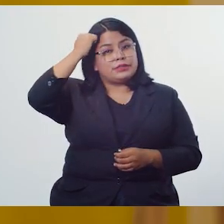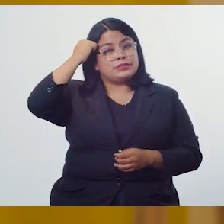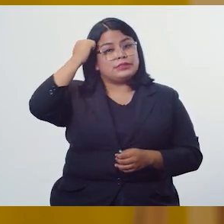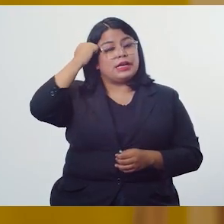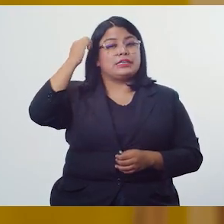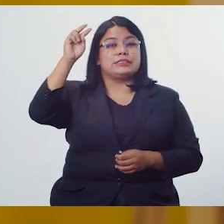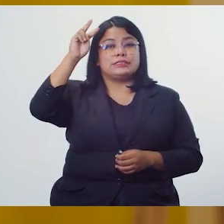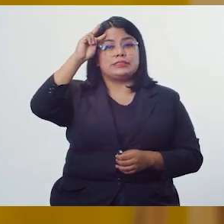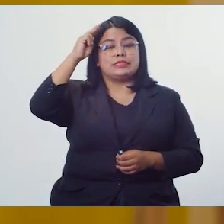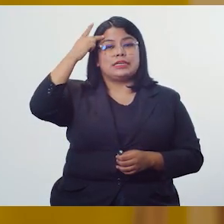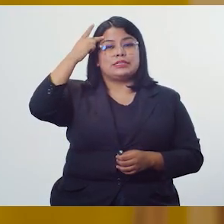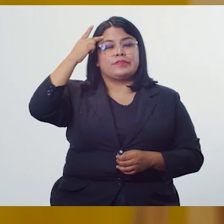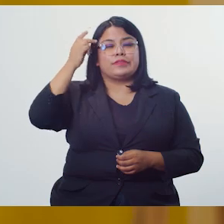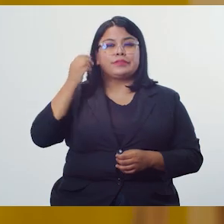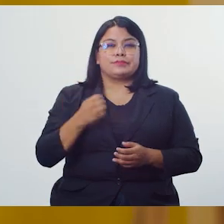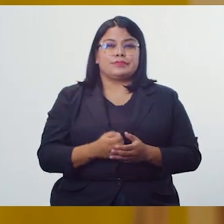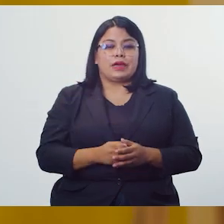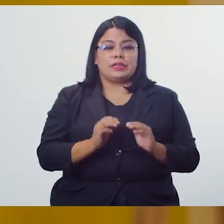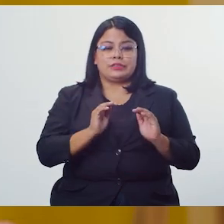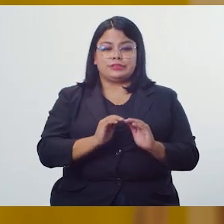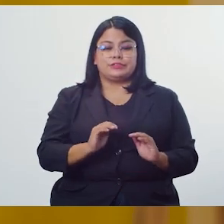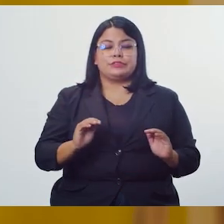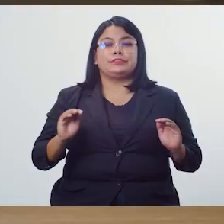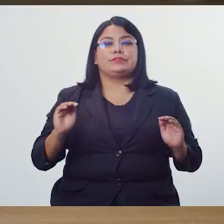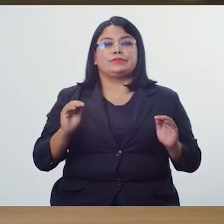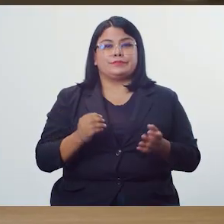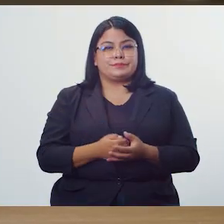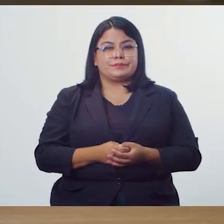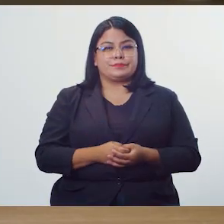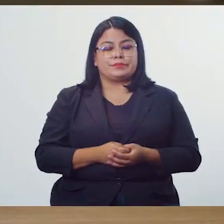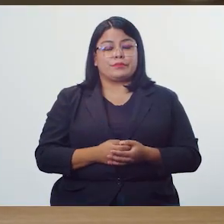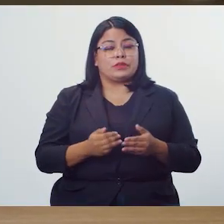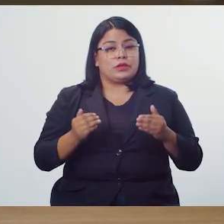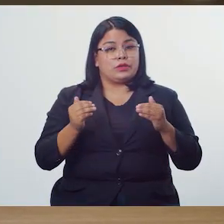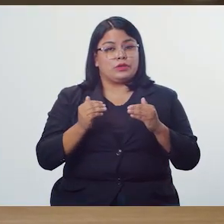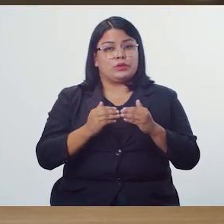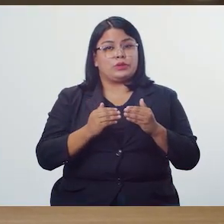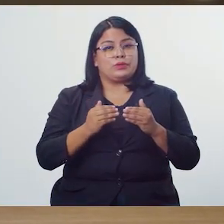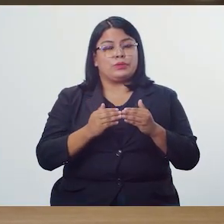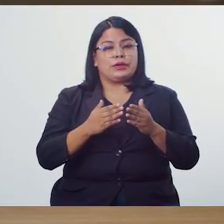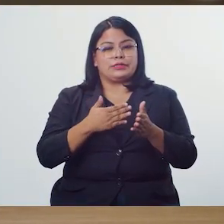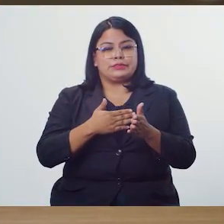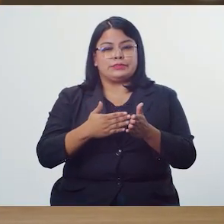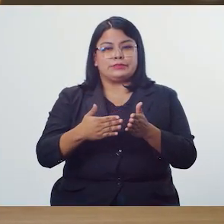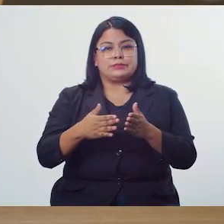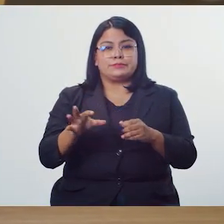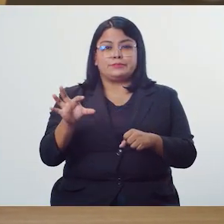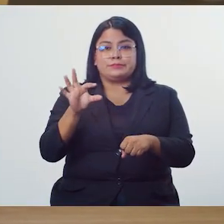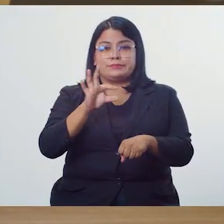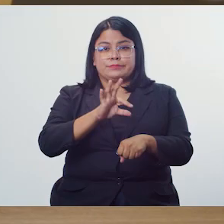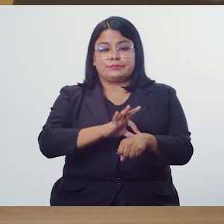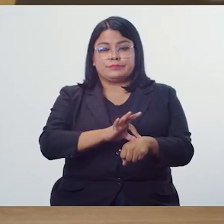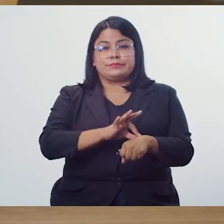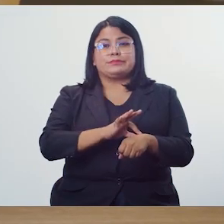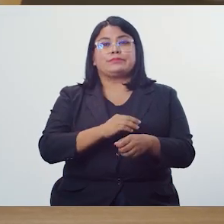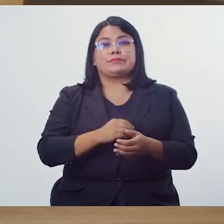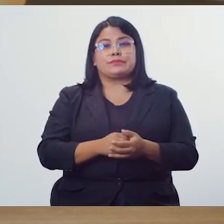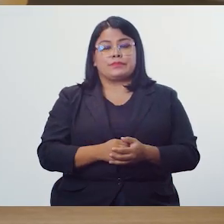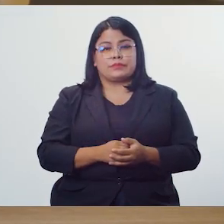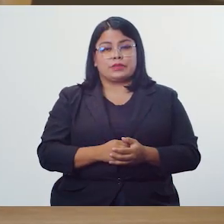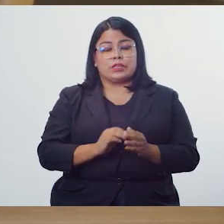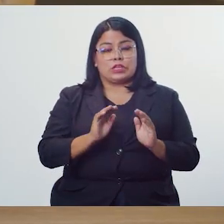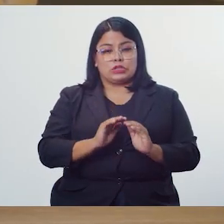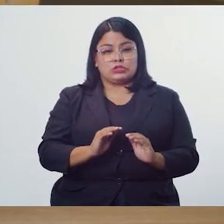aprendizaje significativos para los niños y las niñas, además partiendo de las experiencias verbales